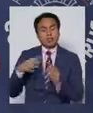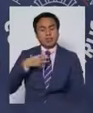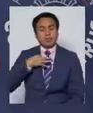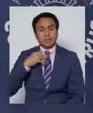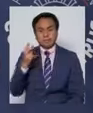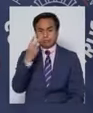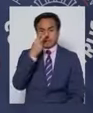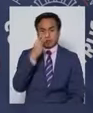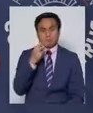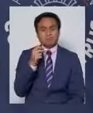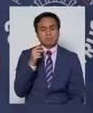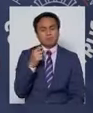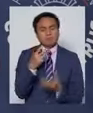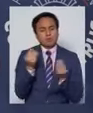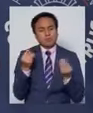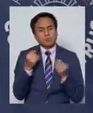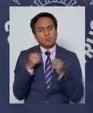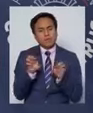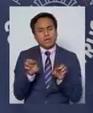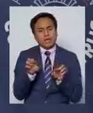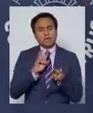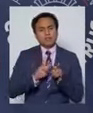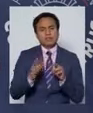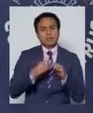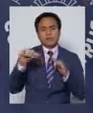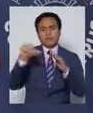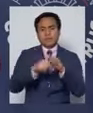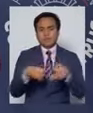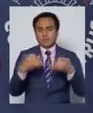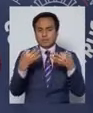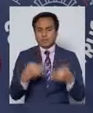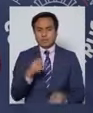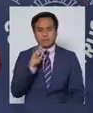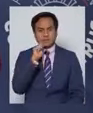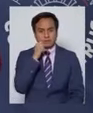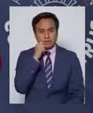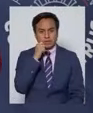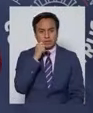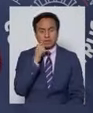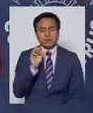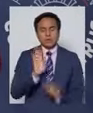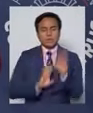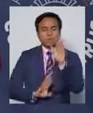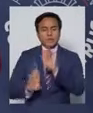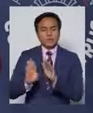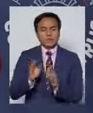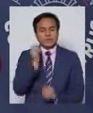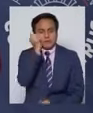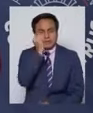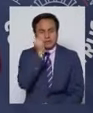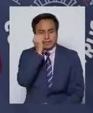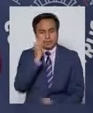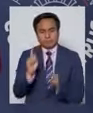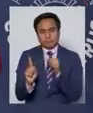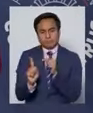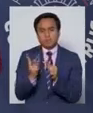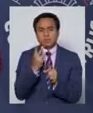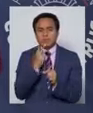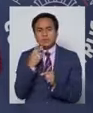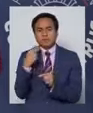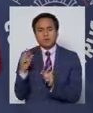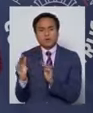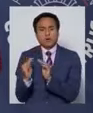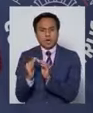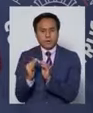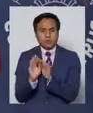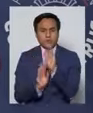en esto una oportunidad de hacer una cuarentena efectiva. ¿Y eso qué significa? De cuidar a su ser querido, de cuidar a los que viven en su